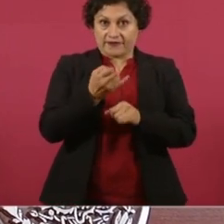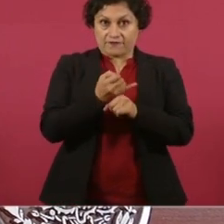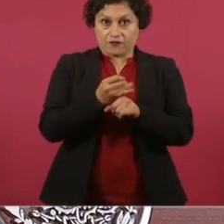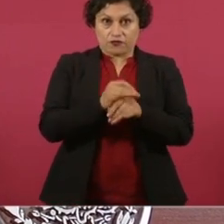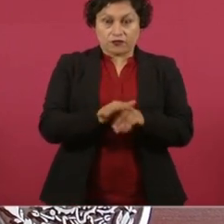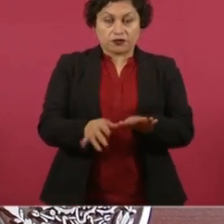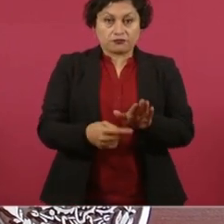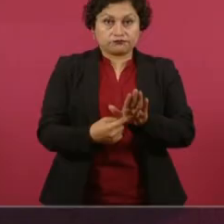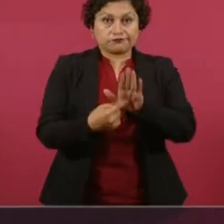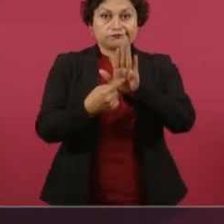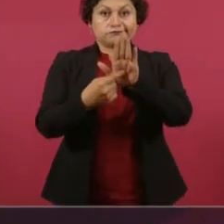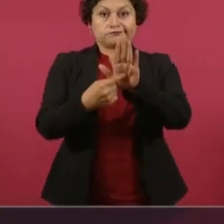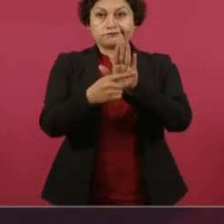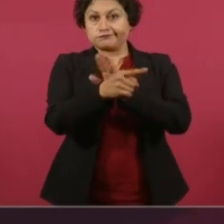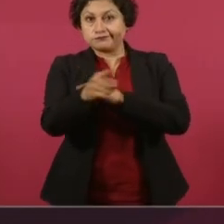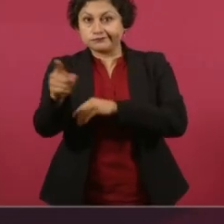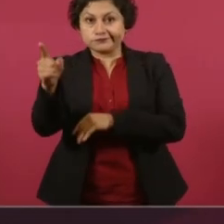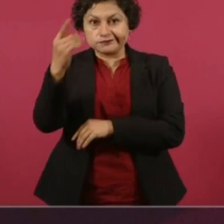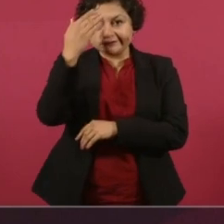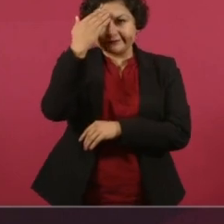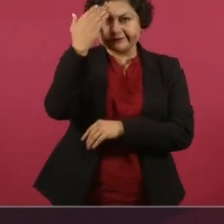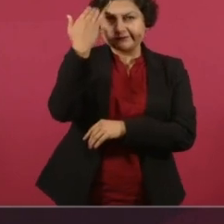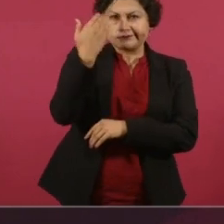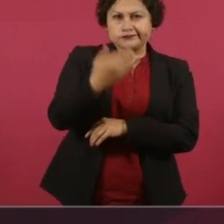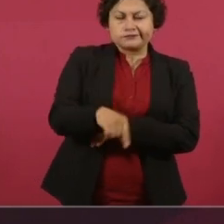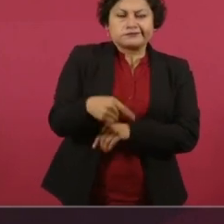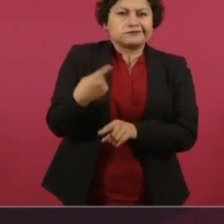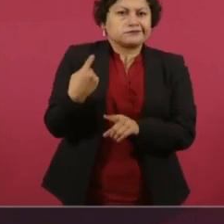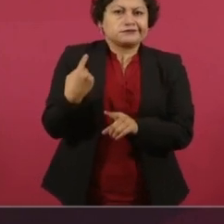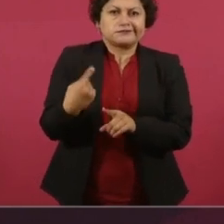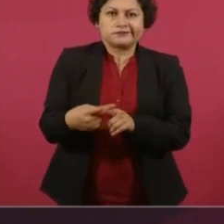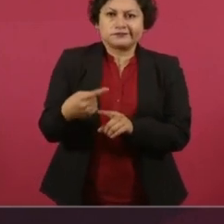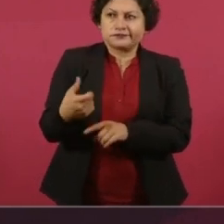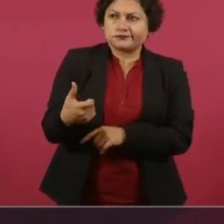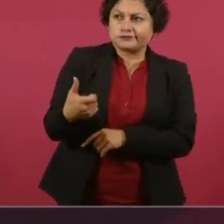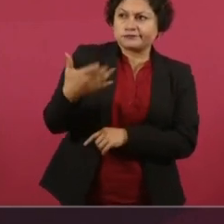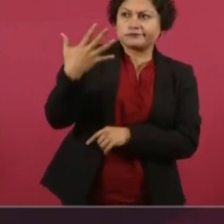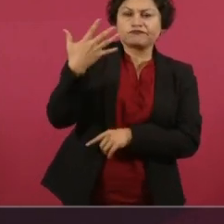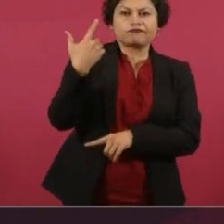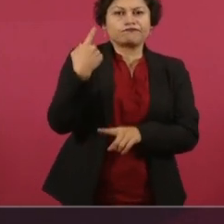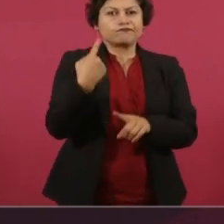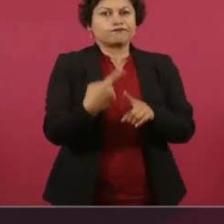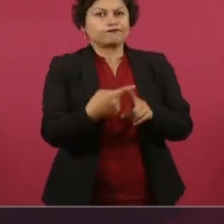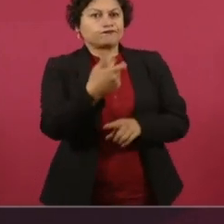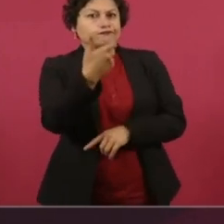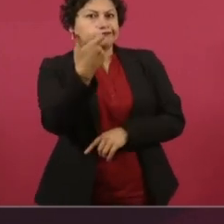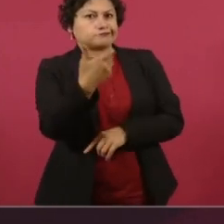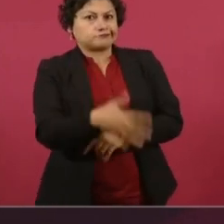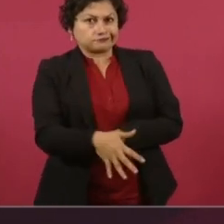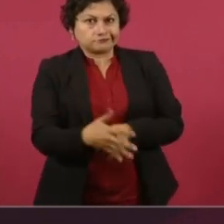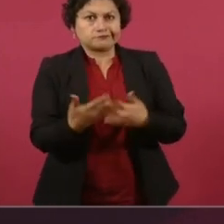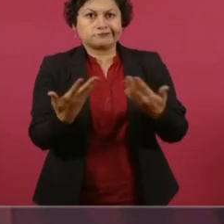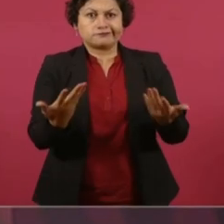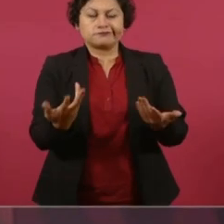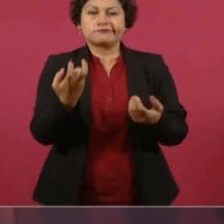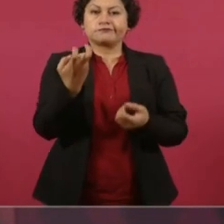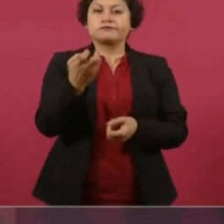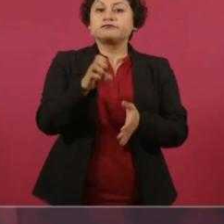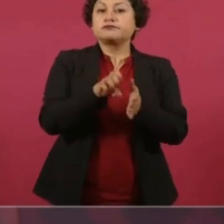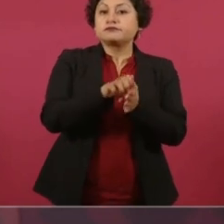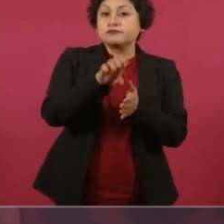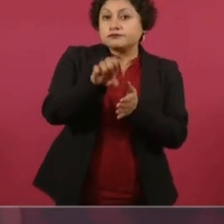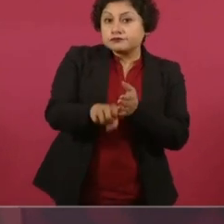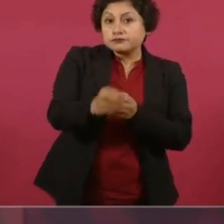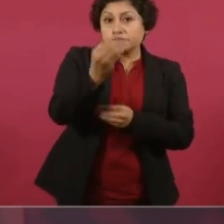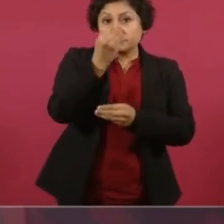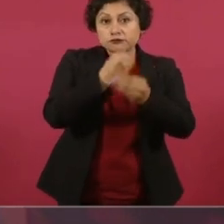se sabe quién es quién en precios de alimentos básicos, en las